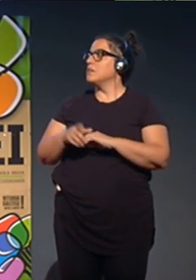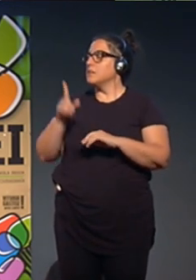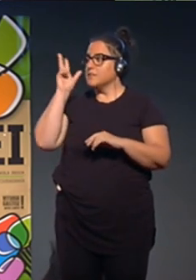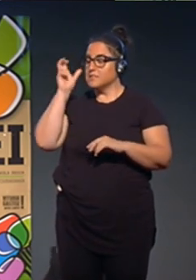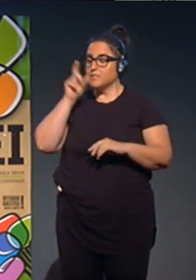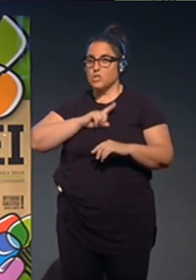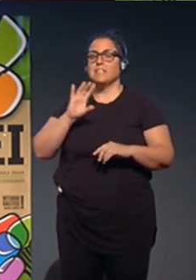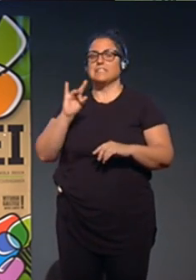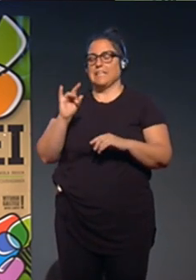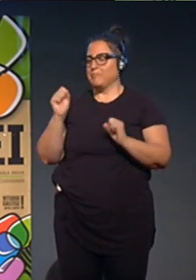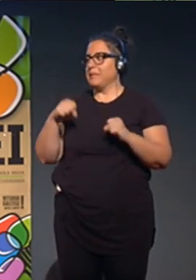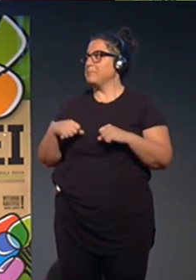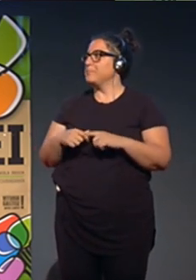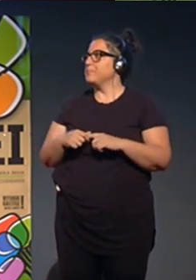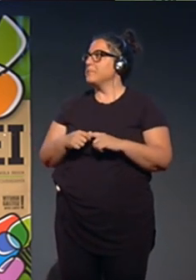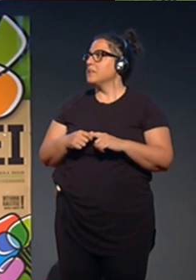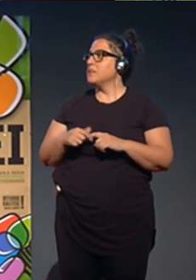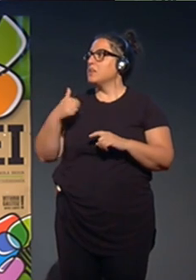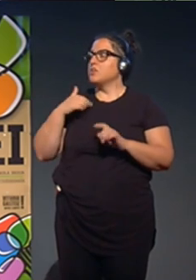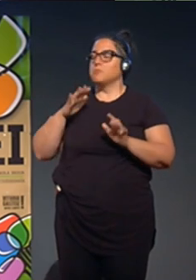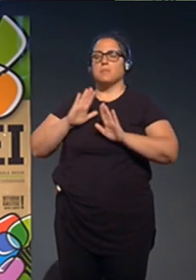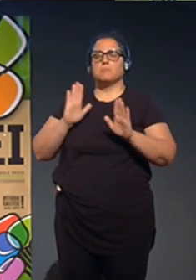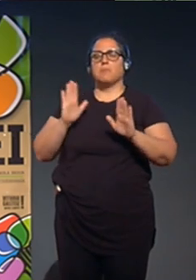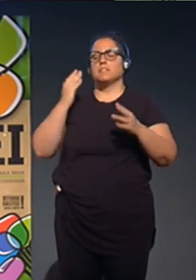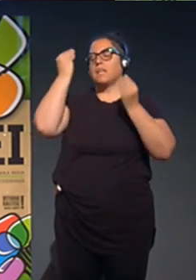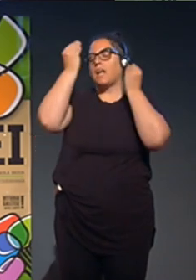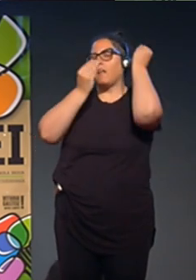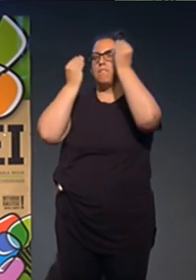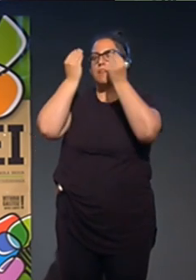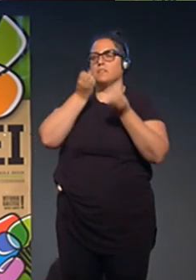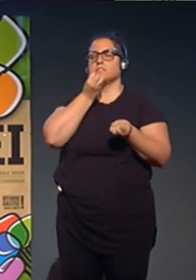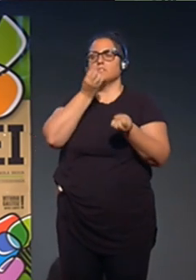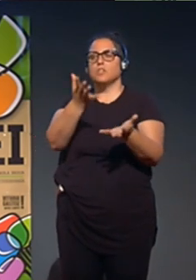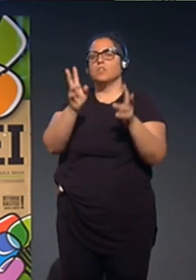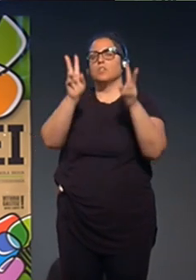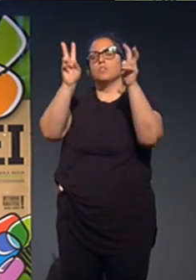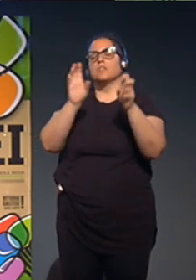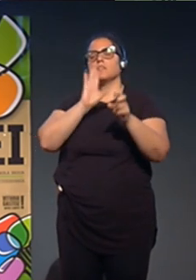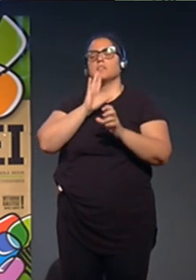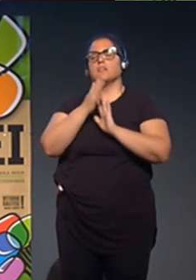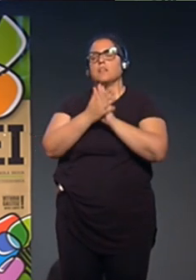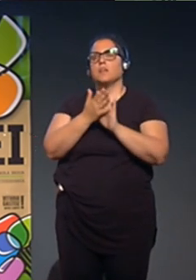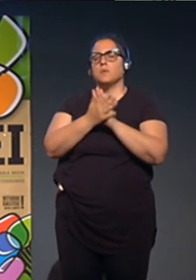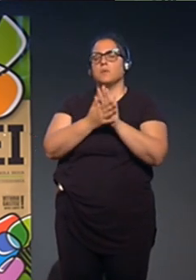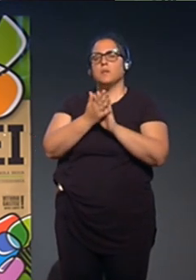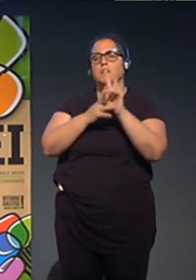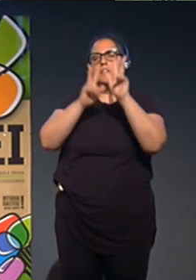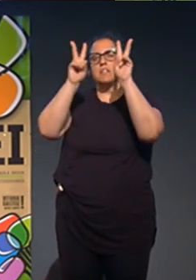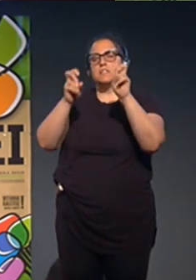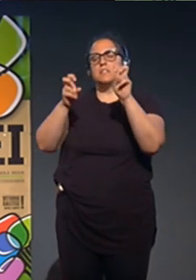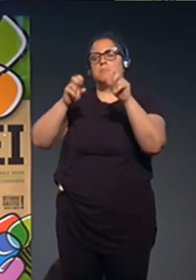oye se te oye bien vale Yo sin más es una reflexión un poco en línea con lo que comentaba no de la importancia de la presión